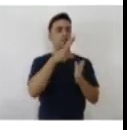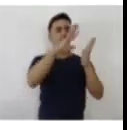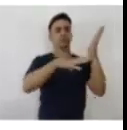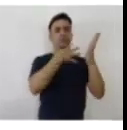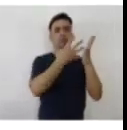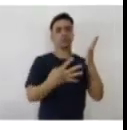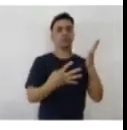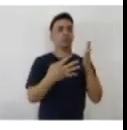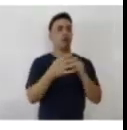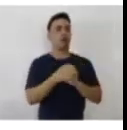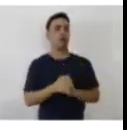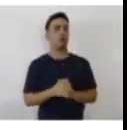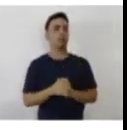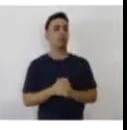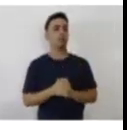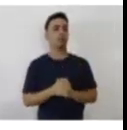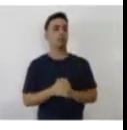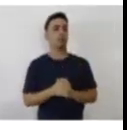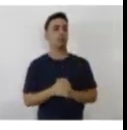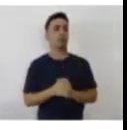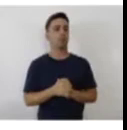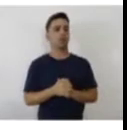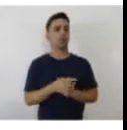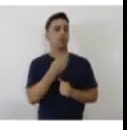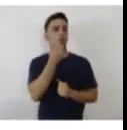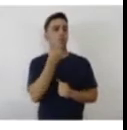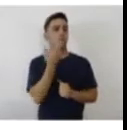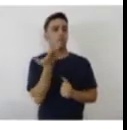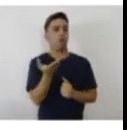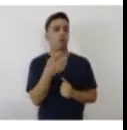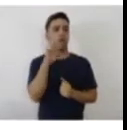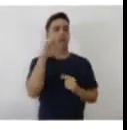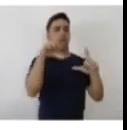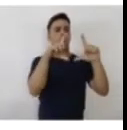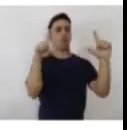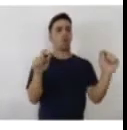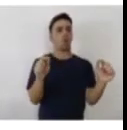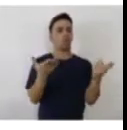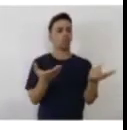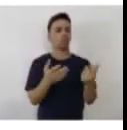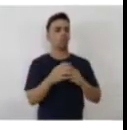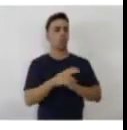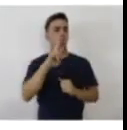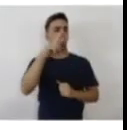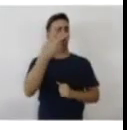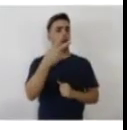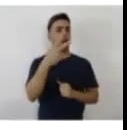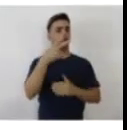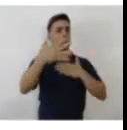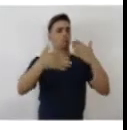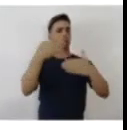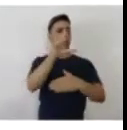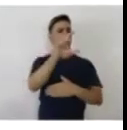frecuencia. Otros pensarían en la solución de una ecuación cuadrática o de un problema.